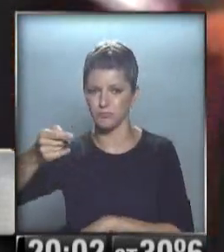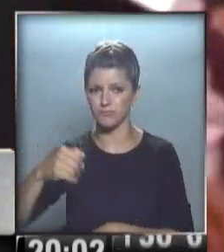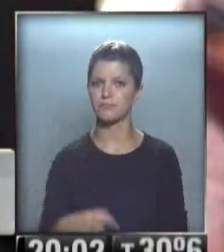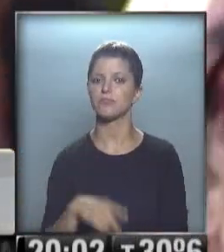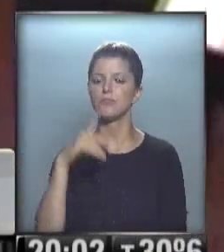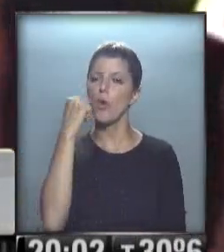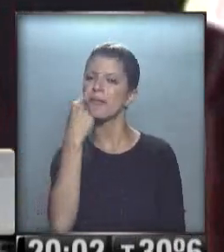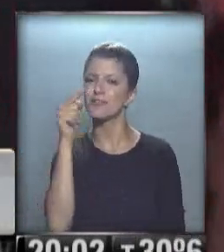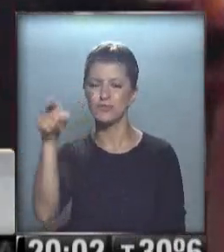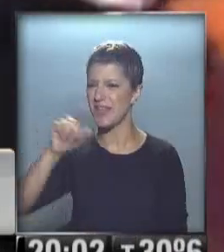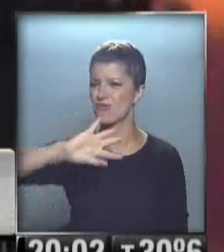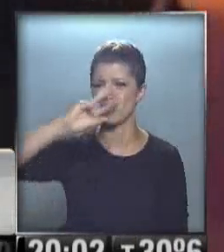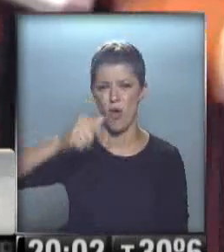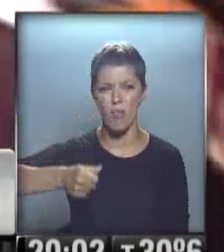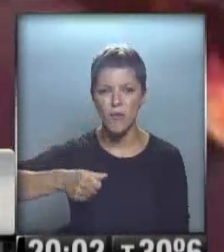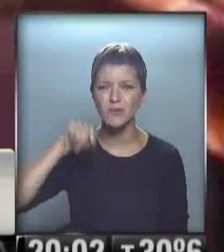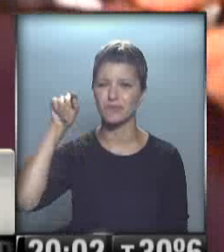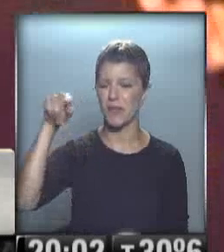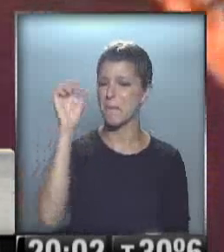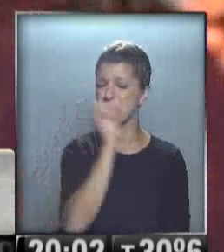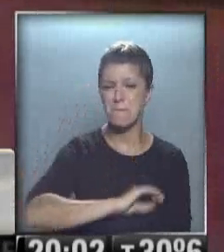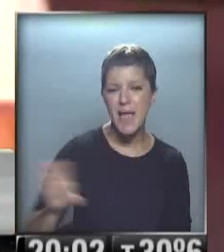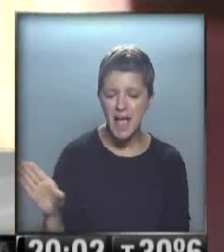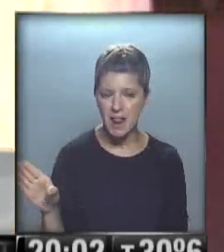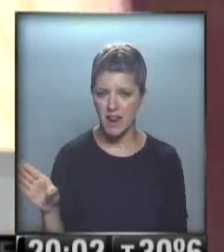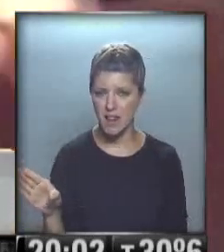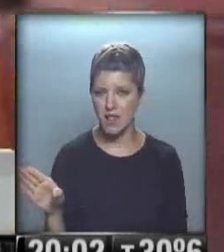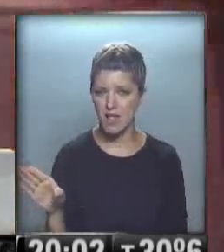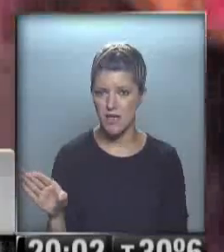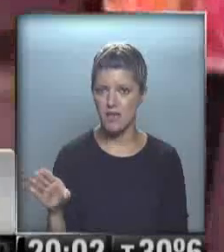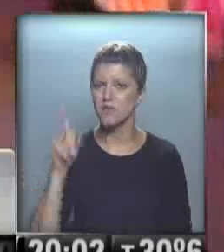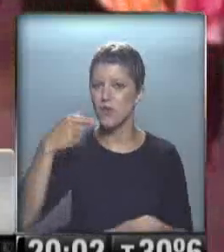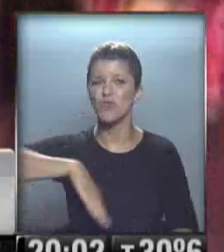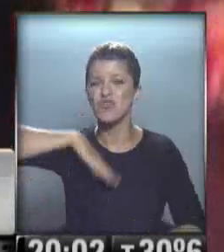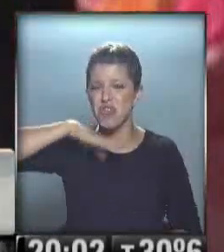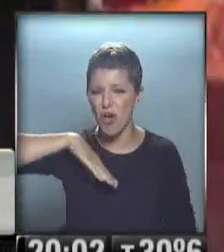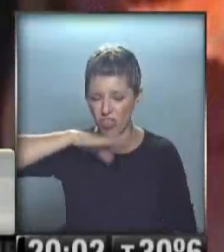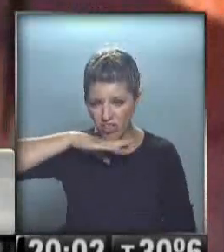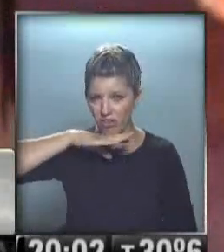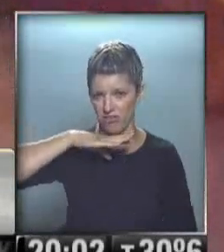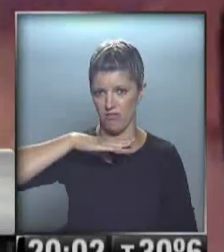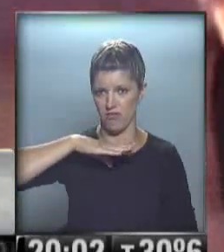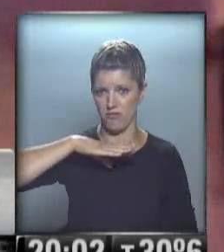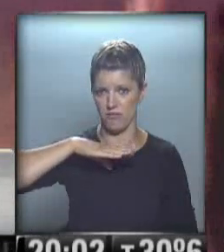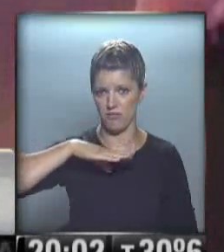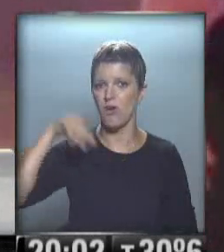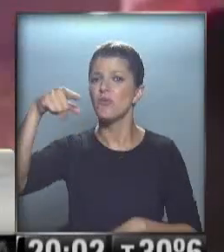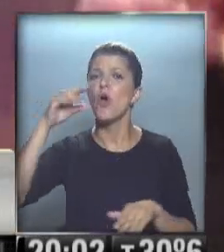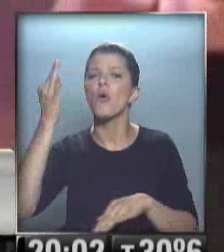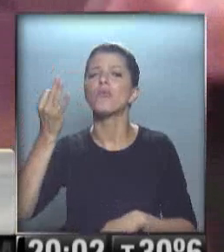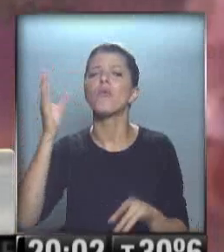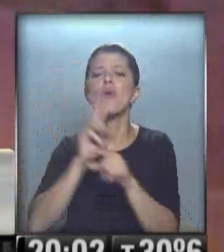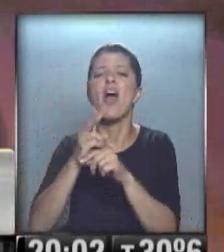unos churros, unos ladrones, unos imbéciles. ¿Para cuidar qué